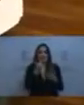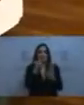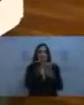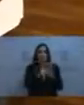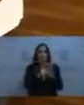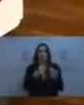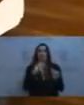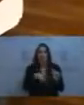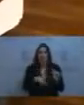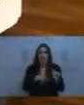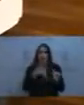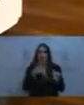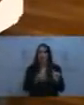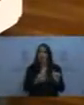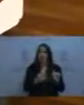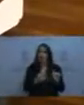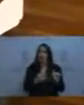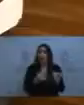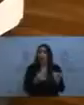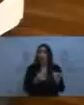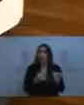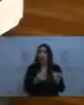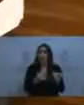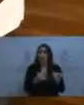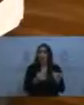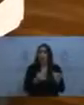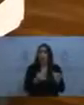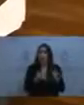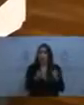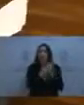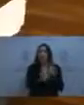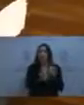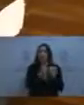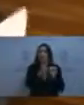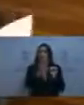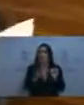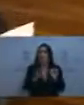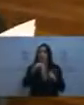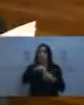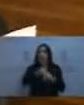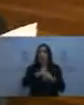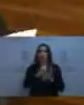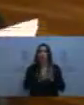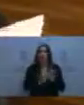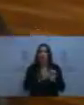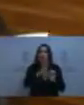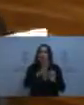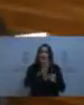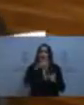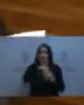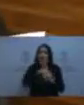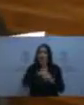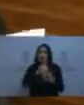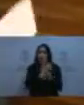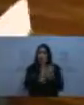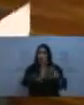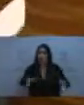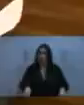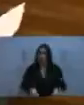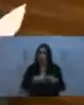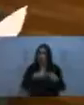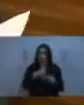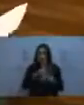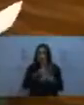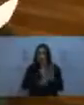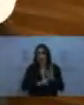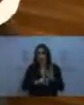a los que están recogidos en los apartados 4 y 5 del artículo 4 del texto refundido del régimen económico y presupuestario. Por lo tanto,